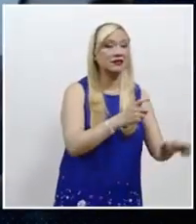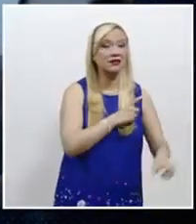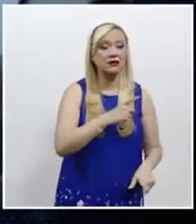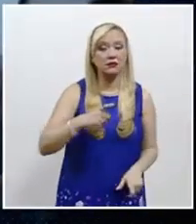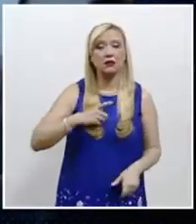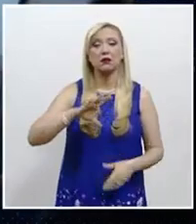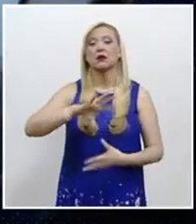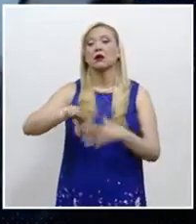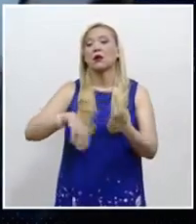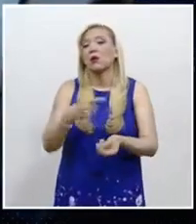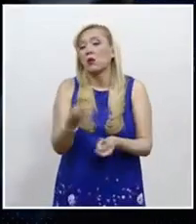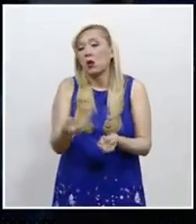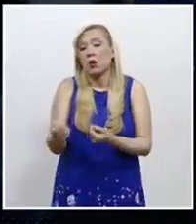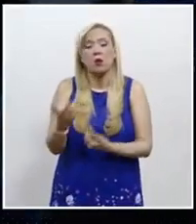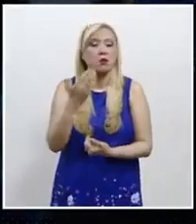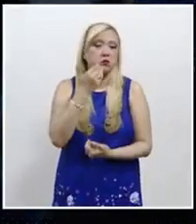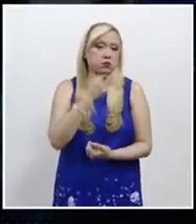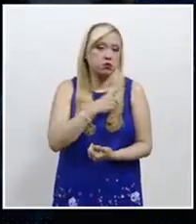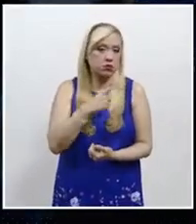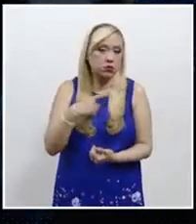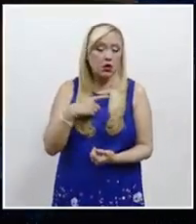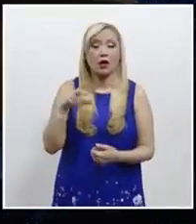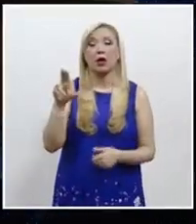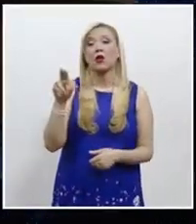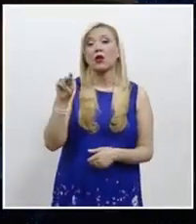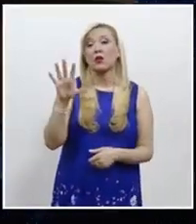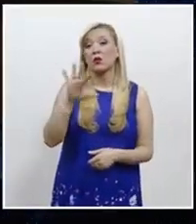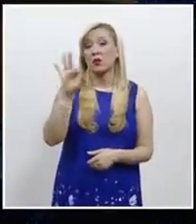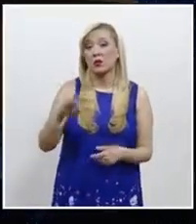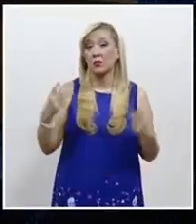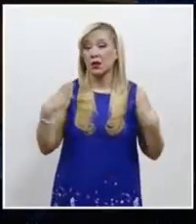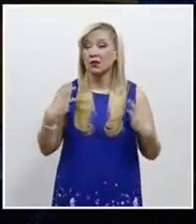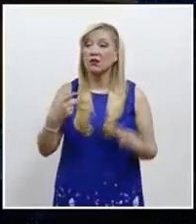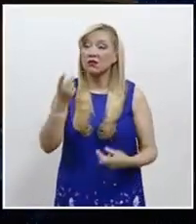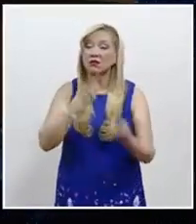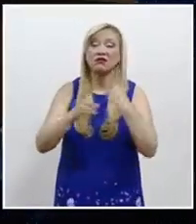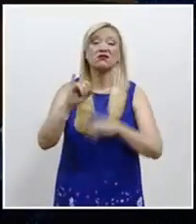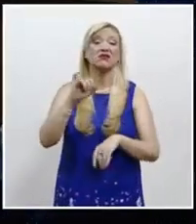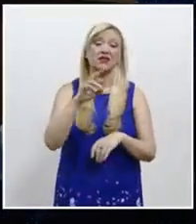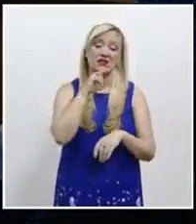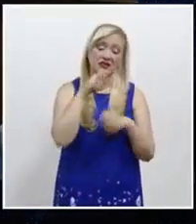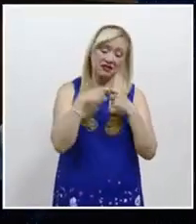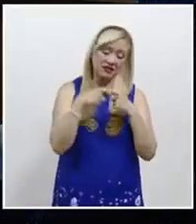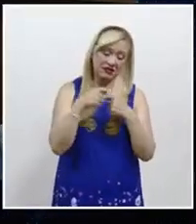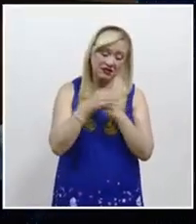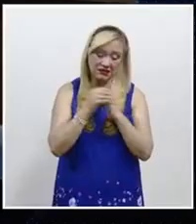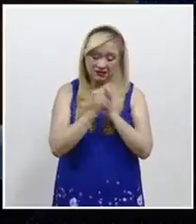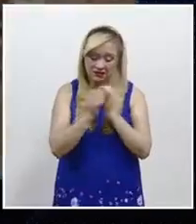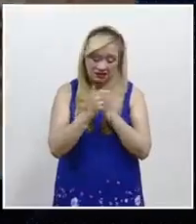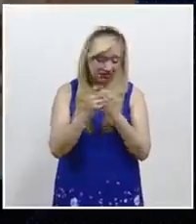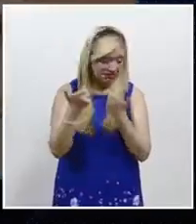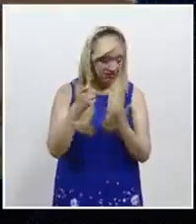tiene deudas y 85% dijo tener algún tipo de estrés por su situación financiera.